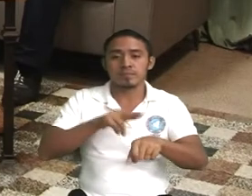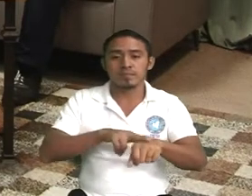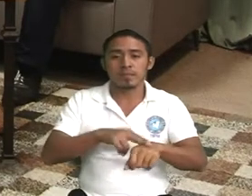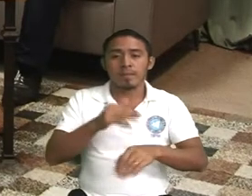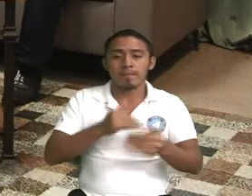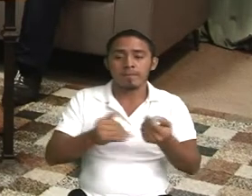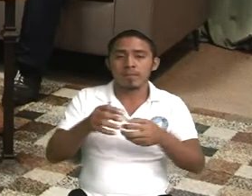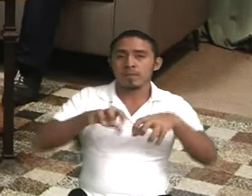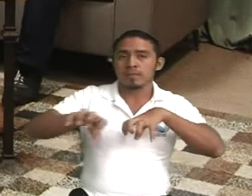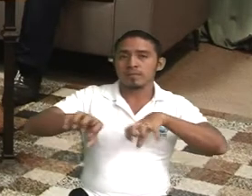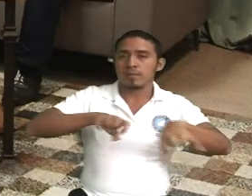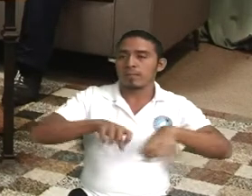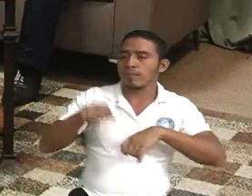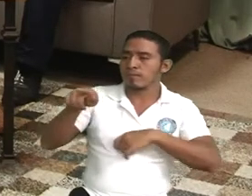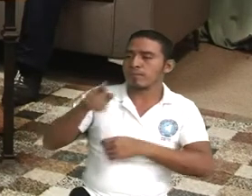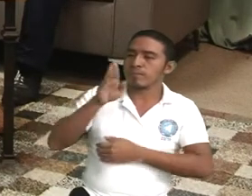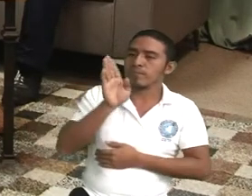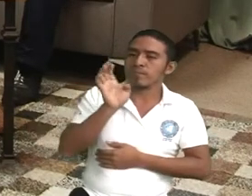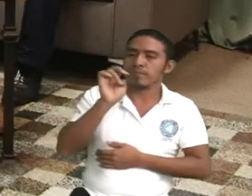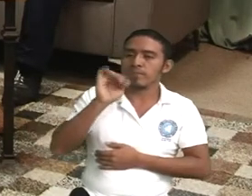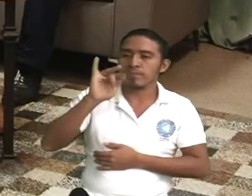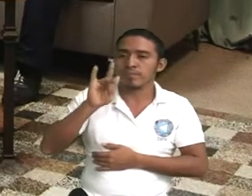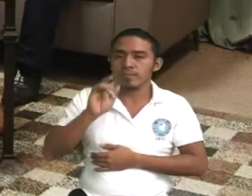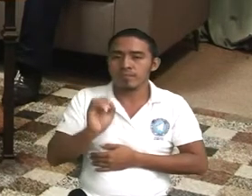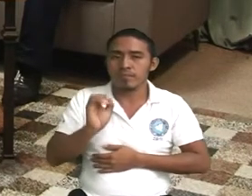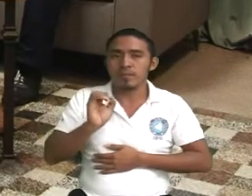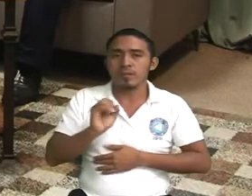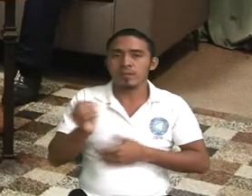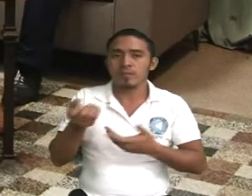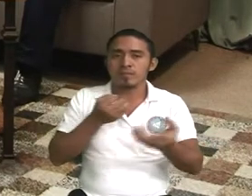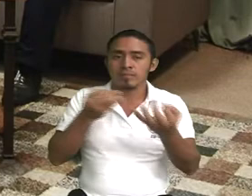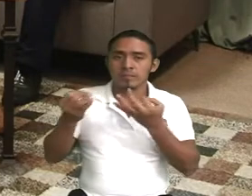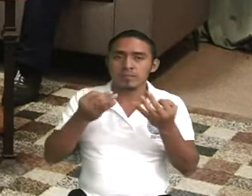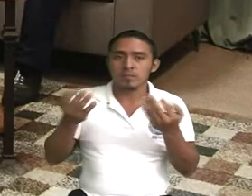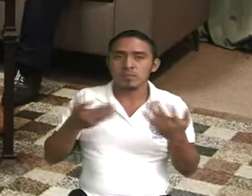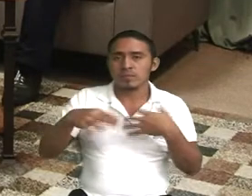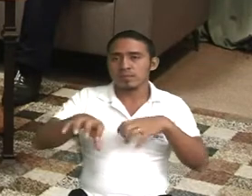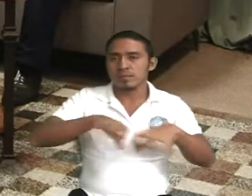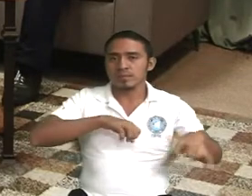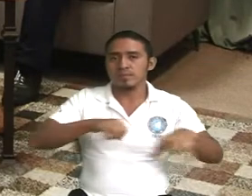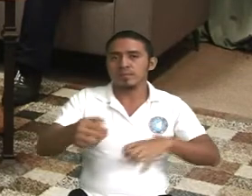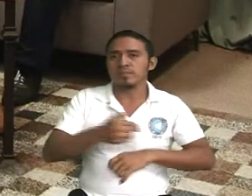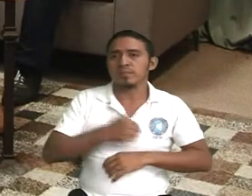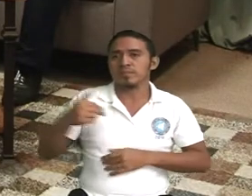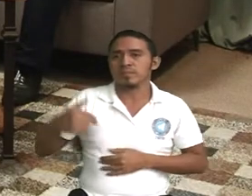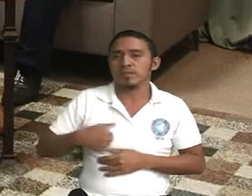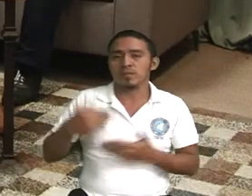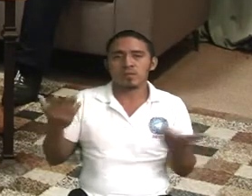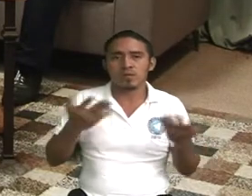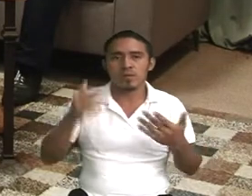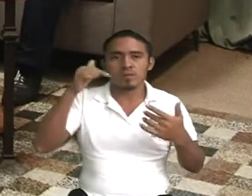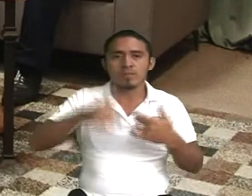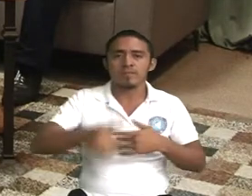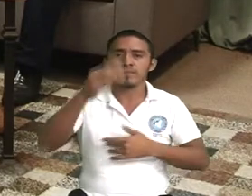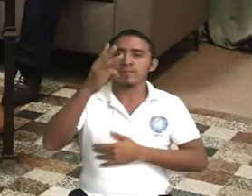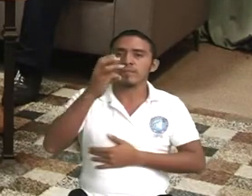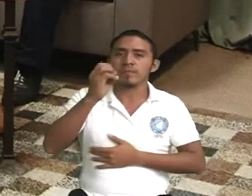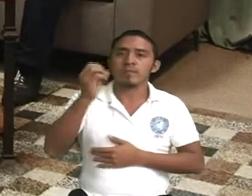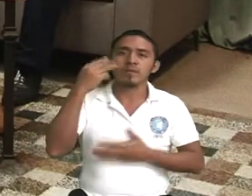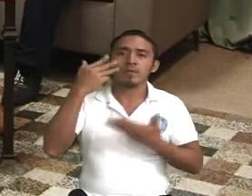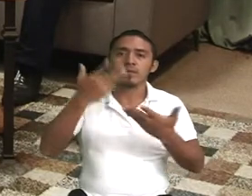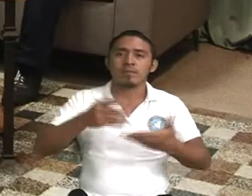mayores actividades. Compañero Benito, si usted nos puede en principio compartir algunas de las actividades que se estarán realizando de cara a este 30 de mayo.